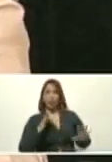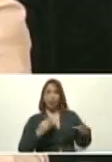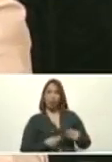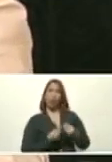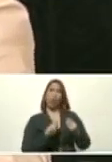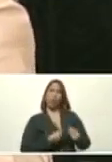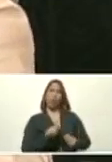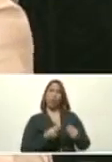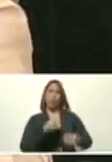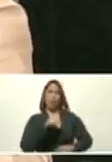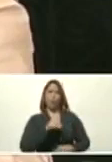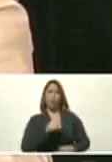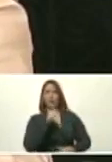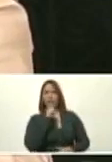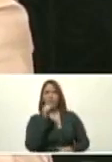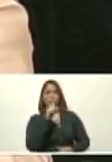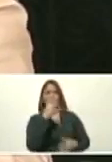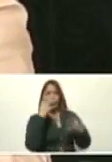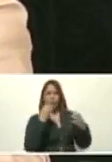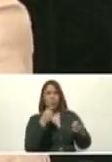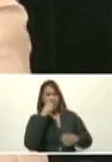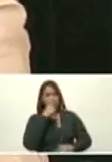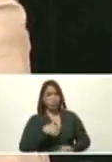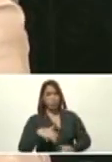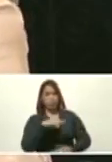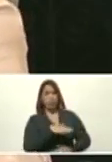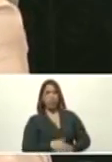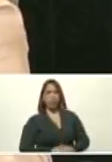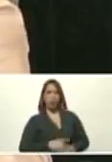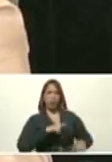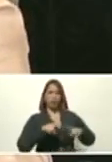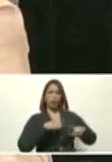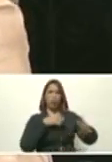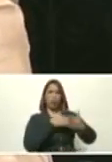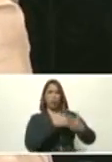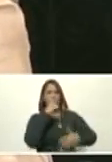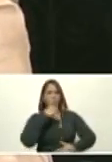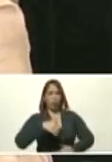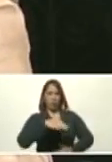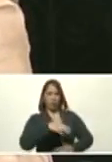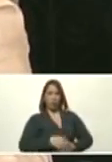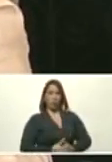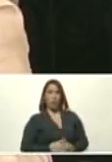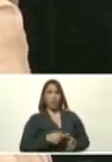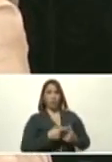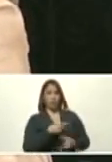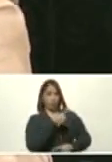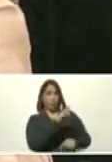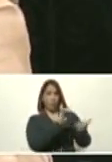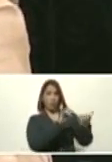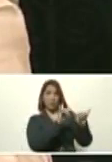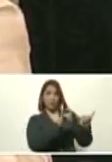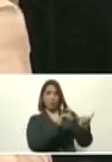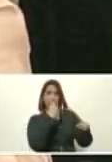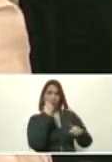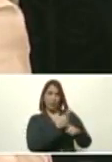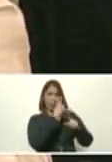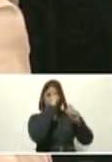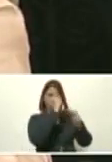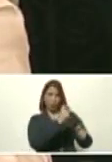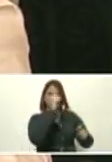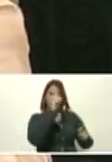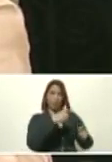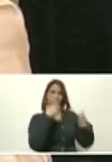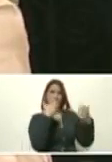hoy quienes no comprenden a los pueblos actúan contra ellos. Y usted, debemos reconocer también